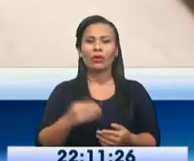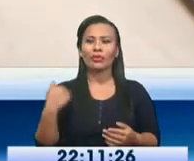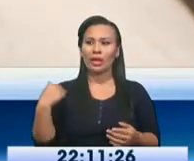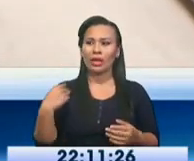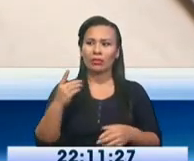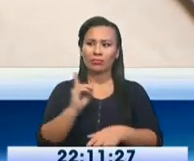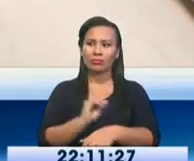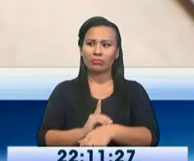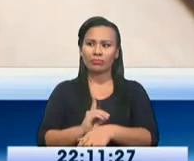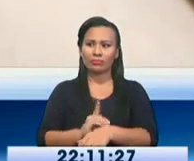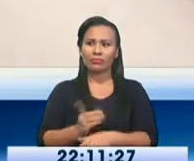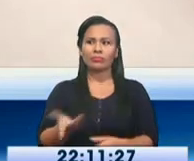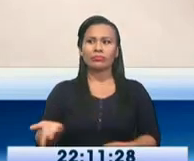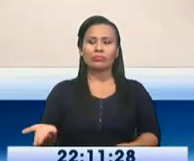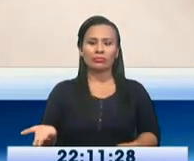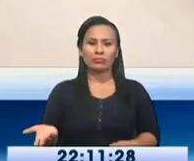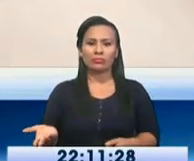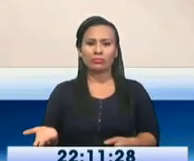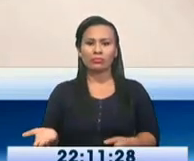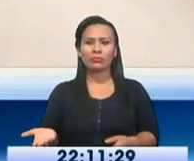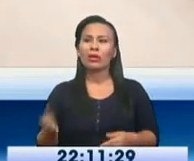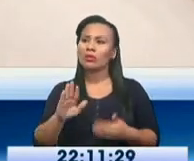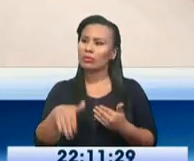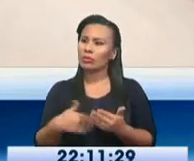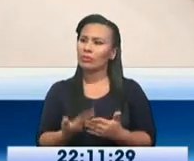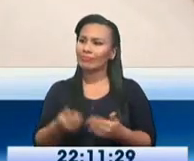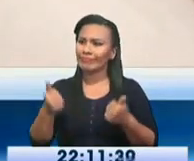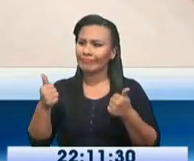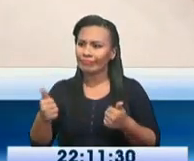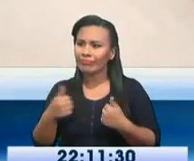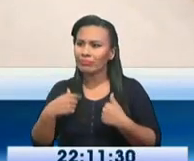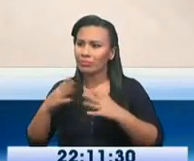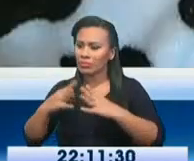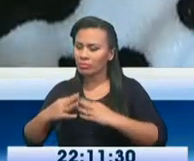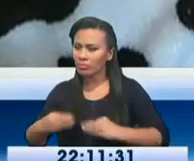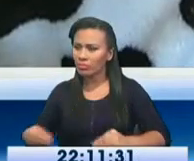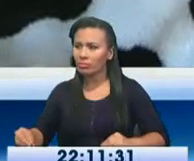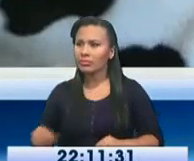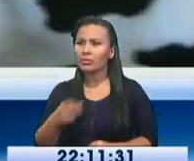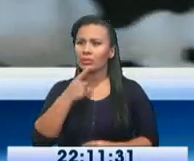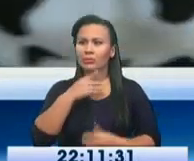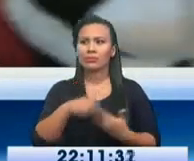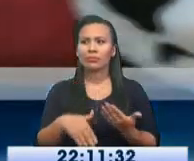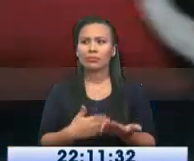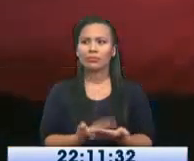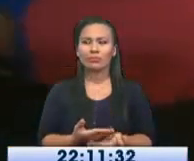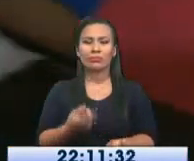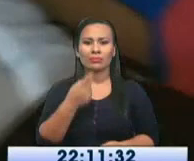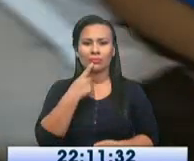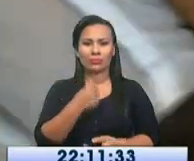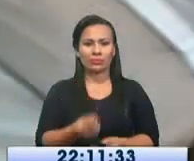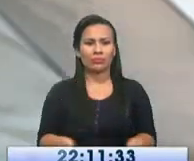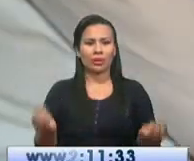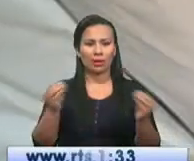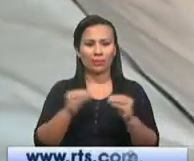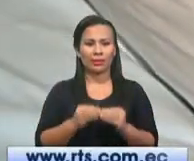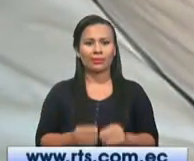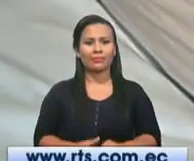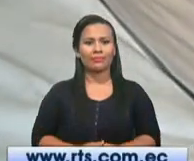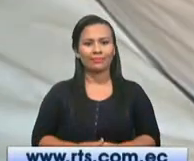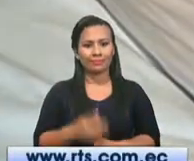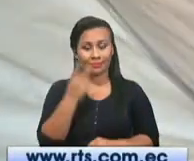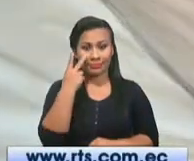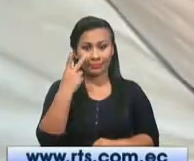médico, y me han operado y no me va a quedar nada de lo que me hicieron. Yo tengo la fe de que no me va a quedar nada.